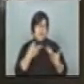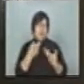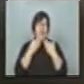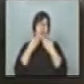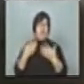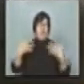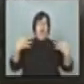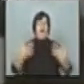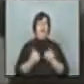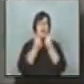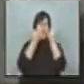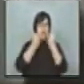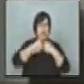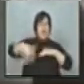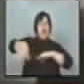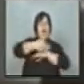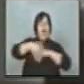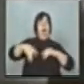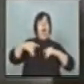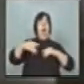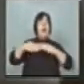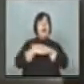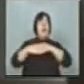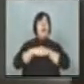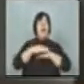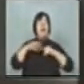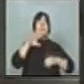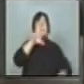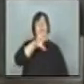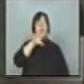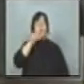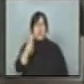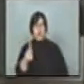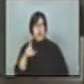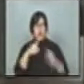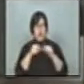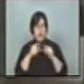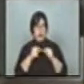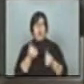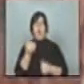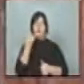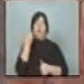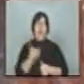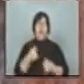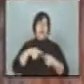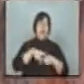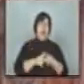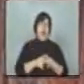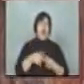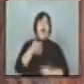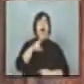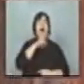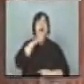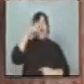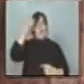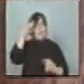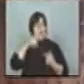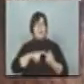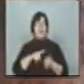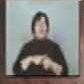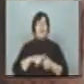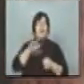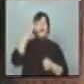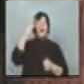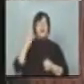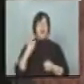avenida 51. Tenemos talleres de artes, orfebrería, vitro, que bueno, los vitrales forman parte